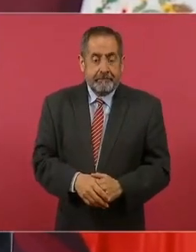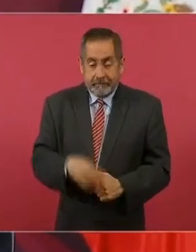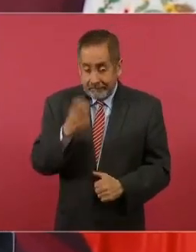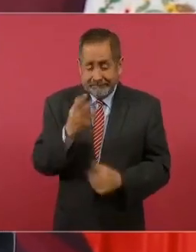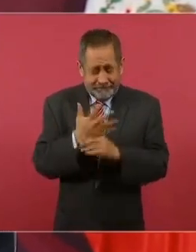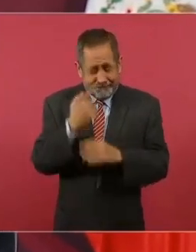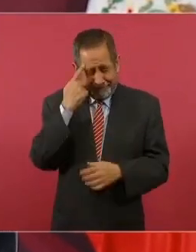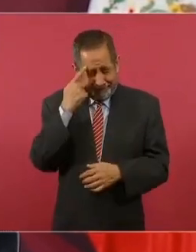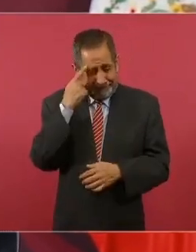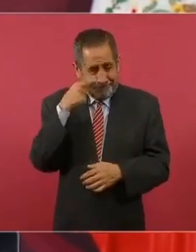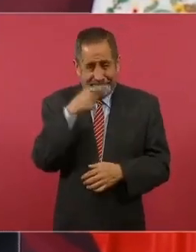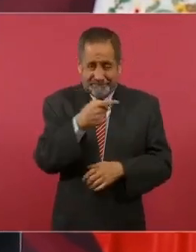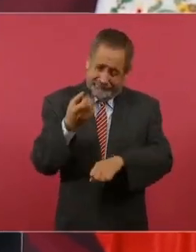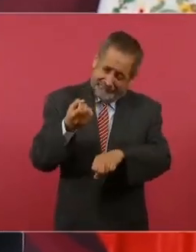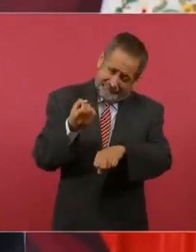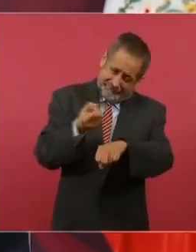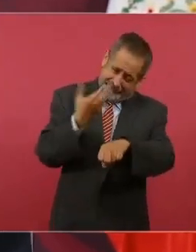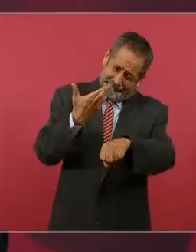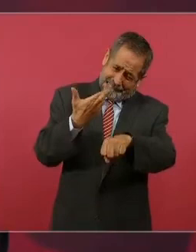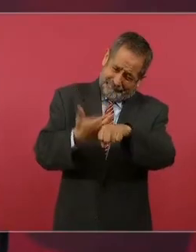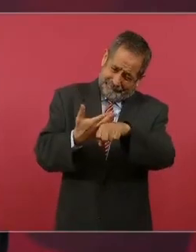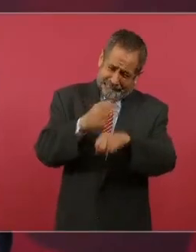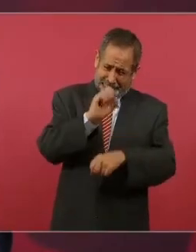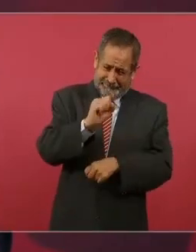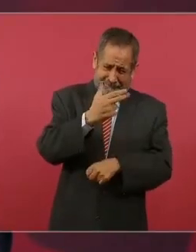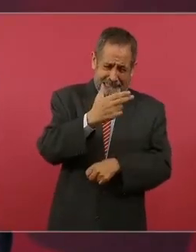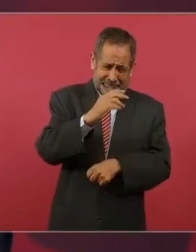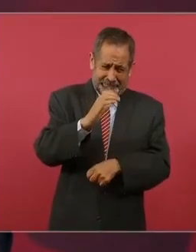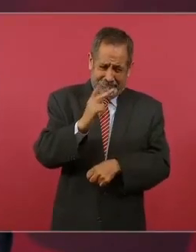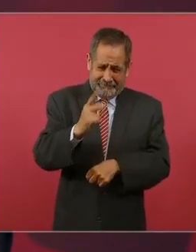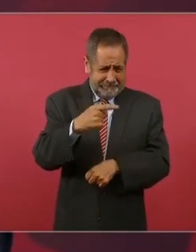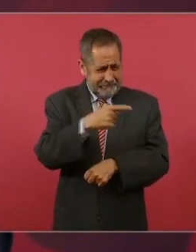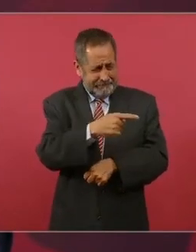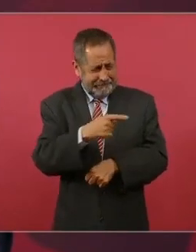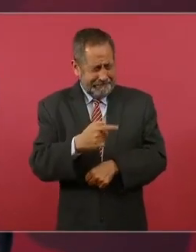Así, secretario de Hacienda.